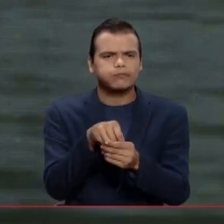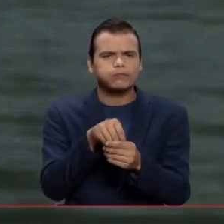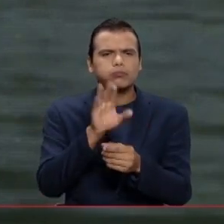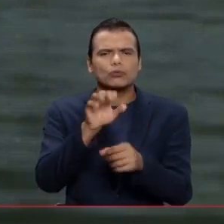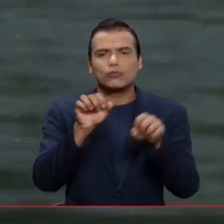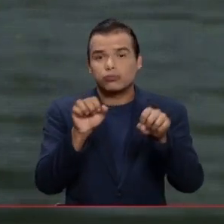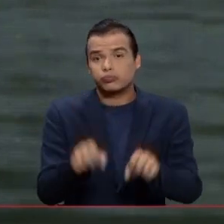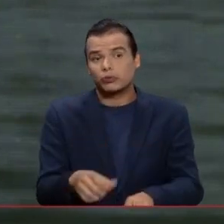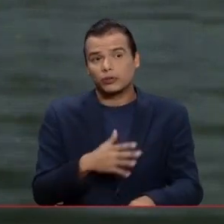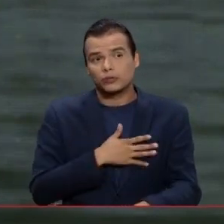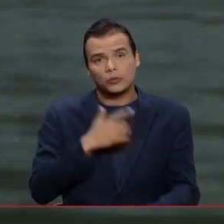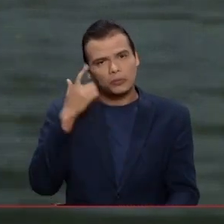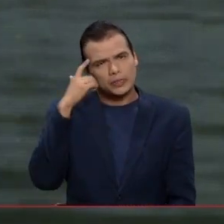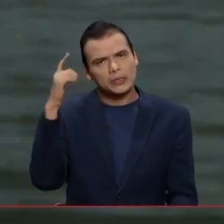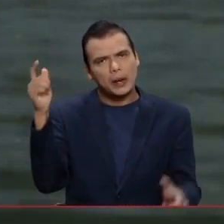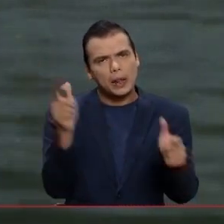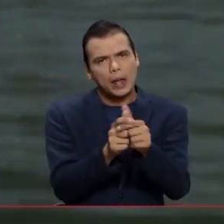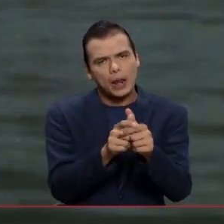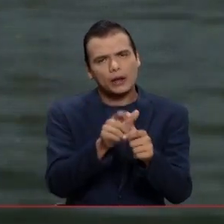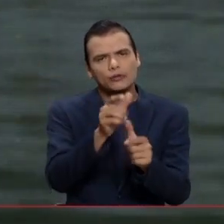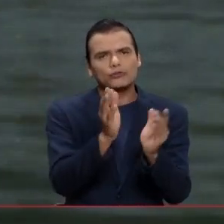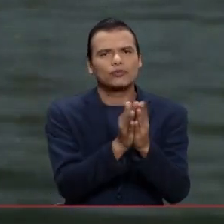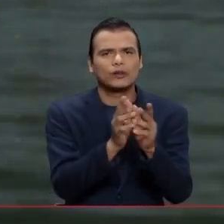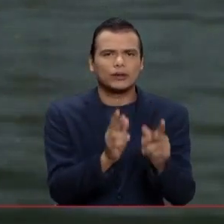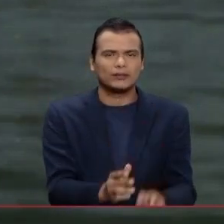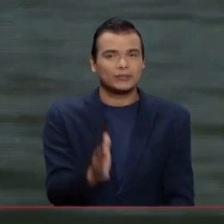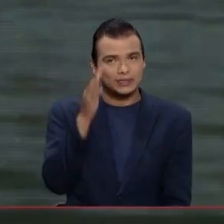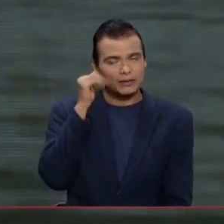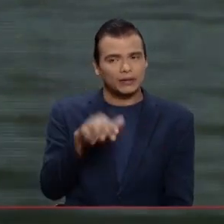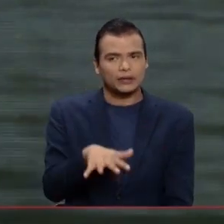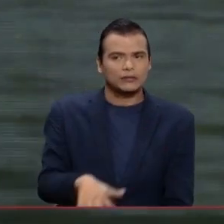que me parece pequeño por la magnitud